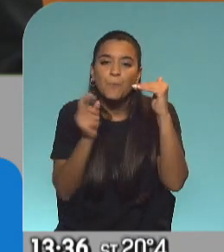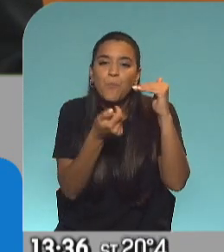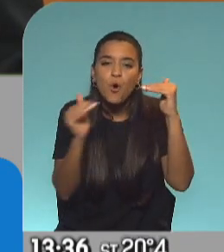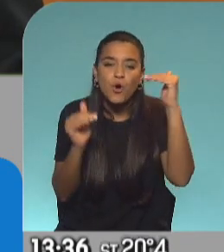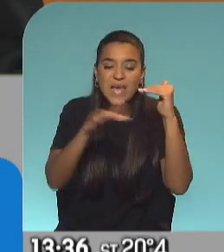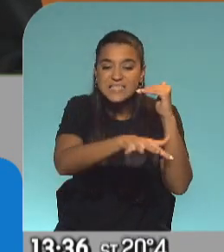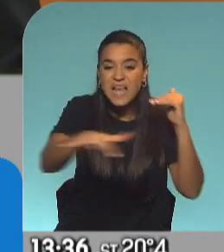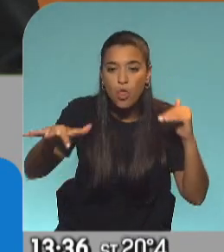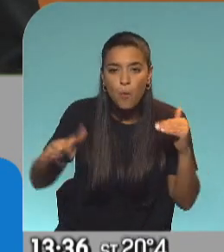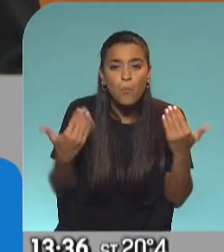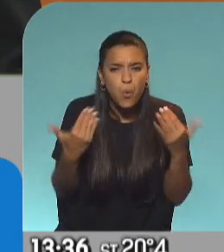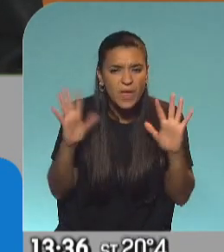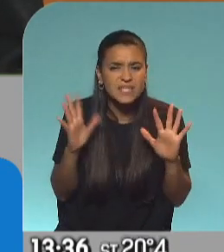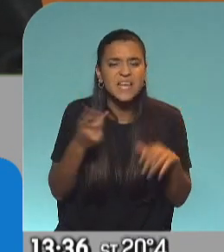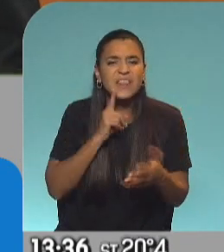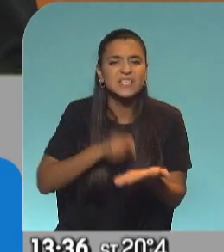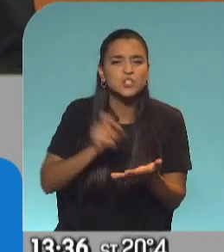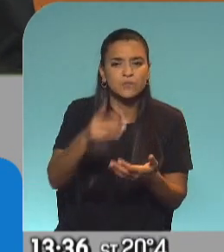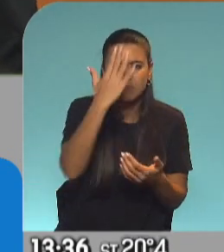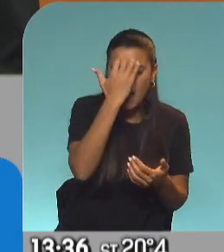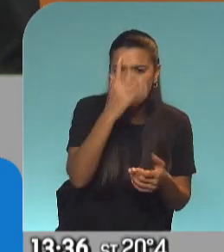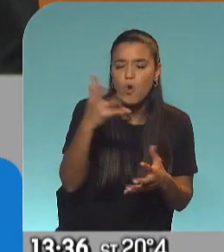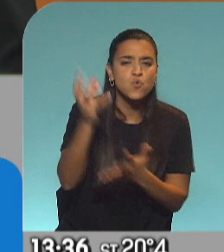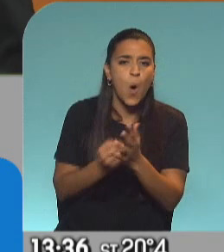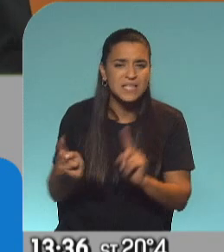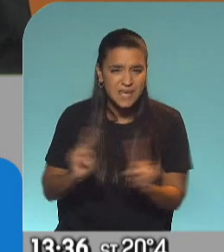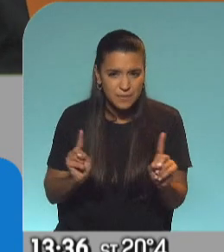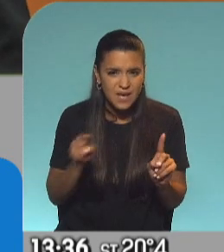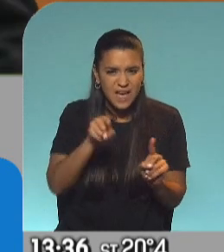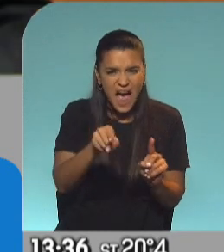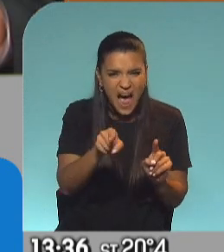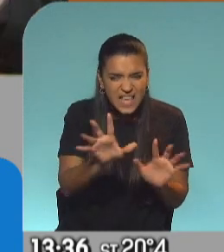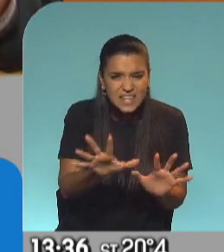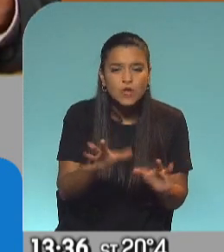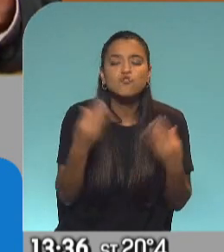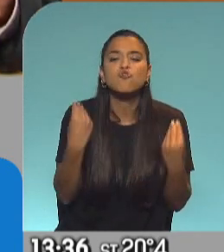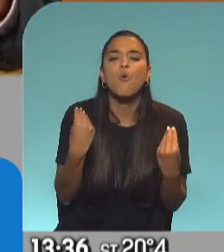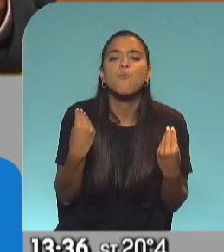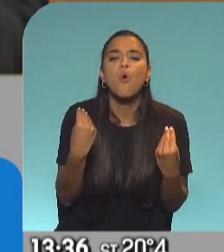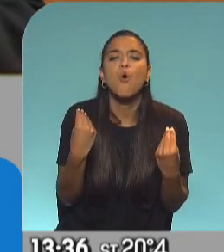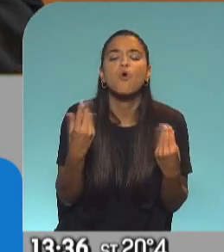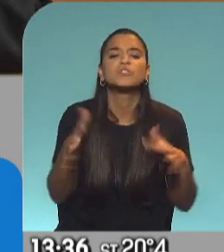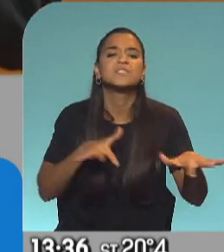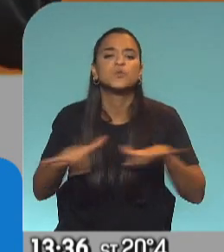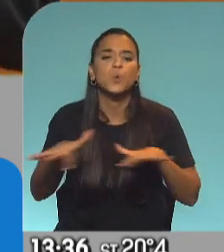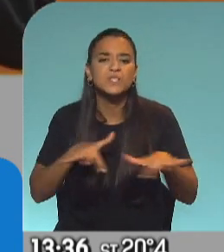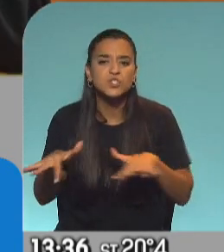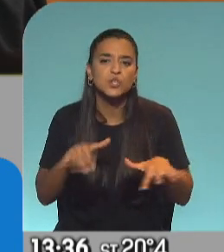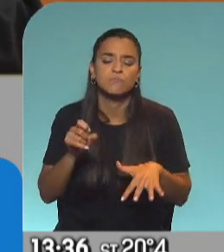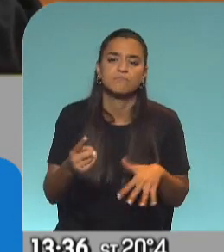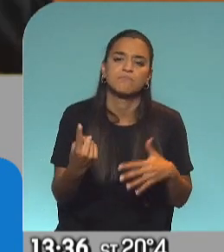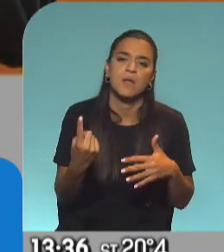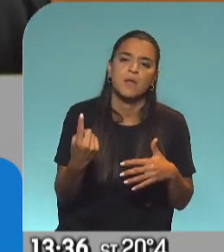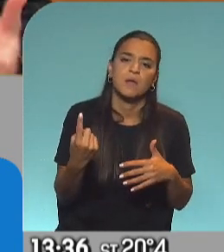estados claves, puede haber una decisión de Trump de no aceptar esto? Y en ese caso, ¿cómo sería la situación de